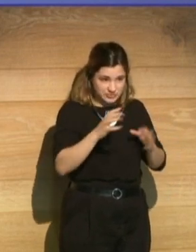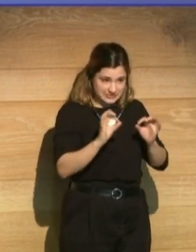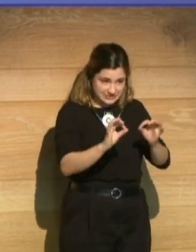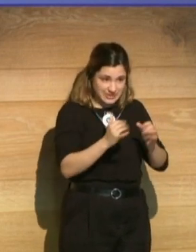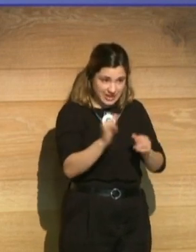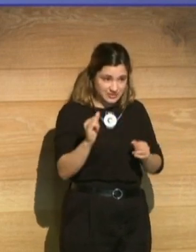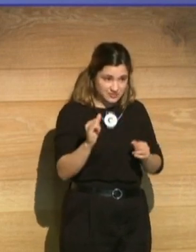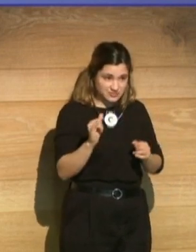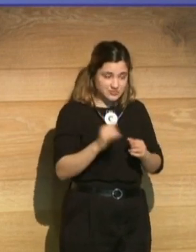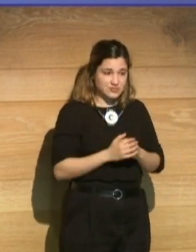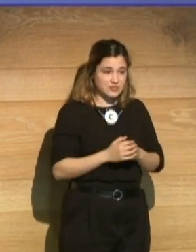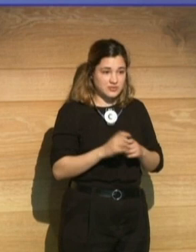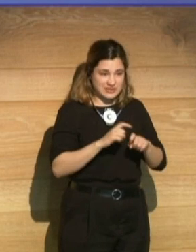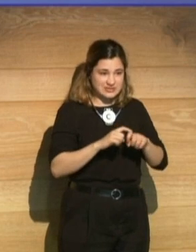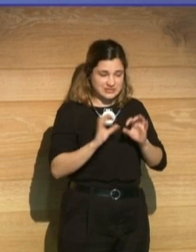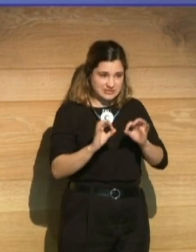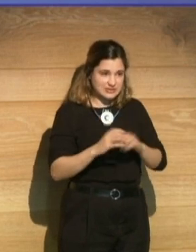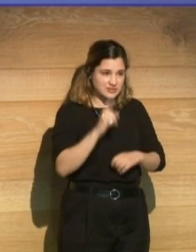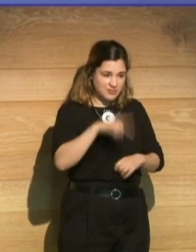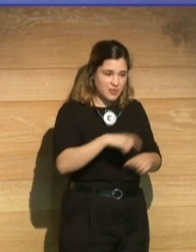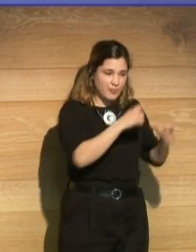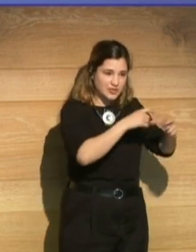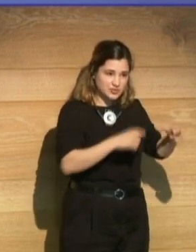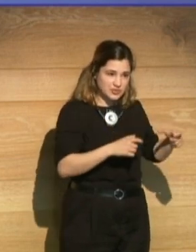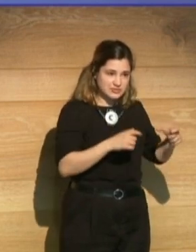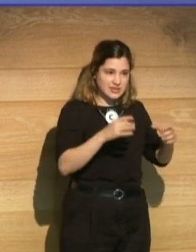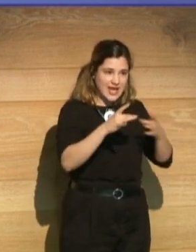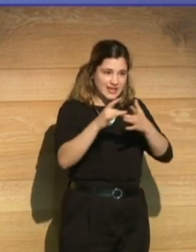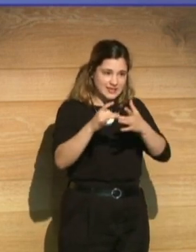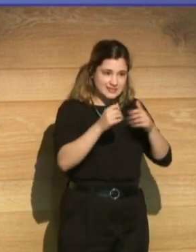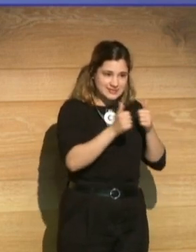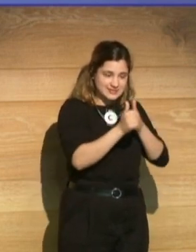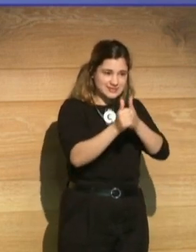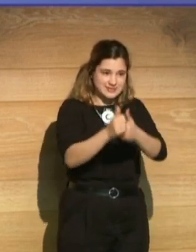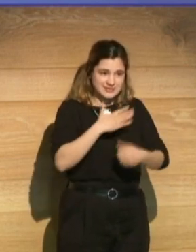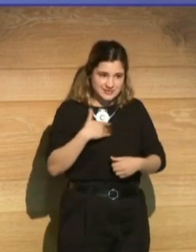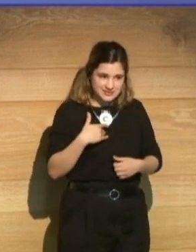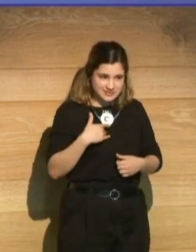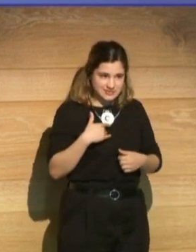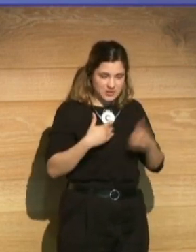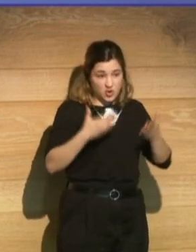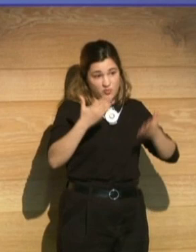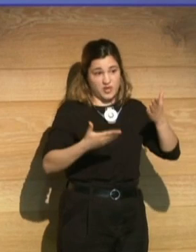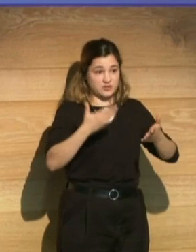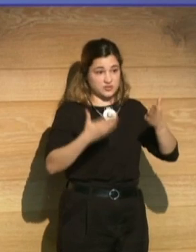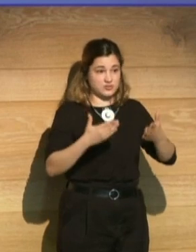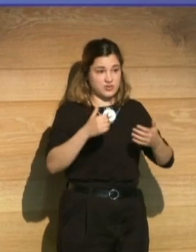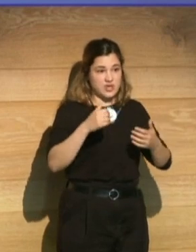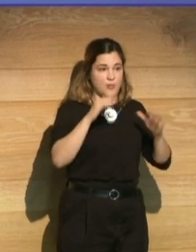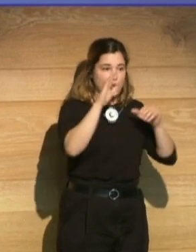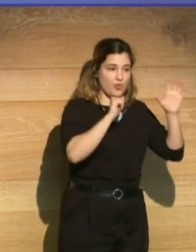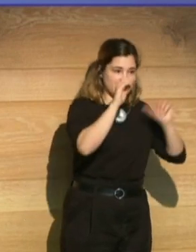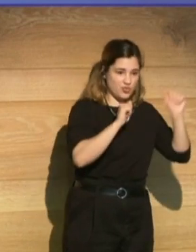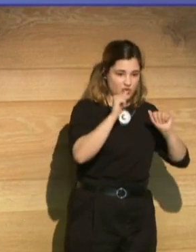cantidad de gente que ha decidido seguir a estos líderes populistas, haciendo esta comparación y diciendo que el populismo sería la traducción